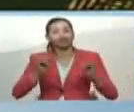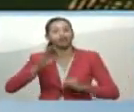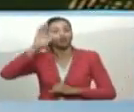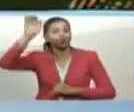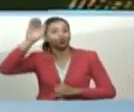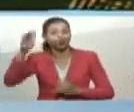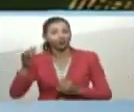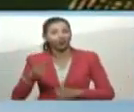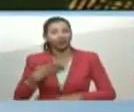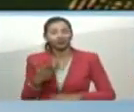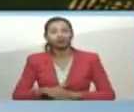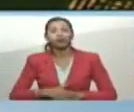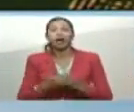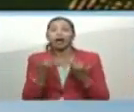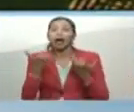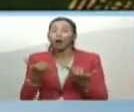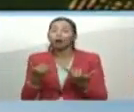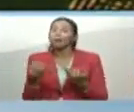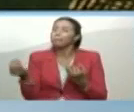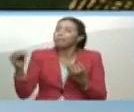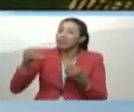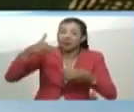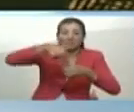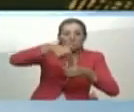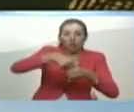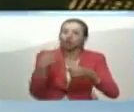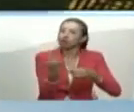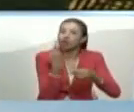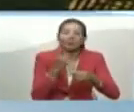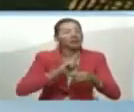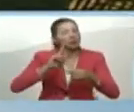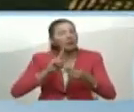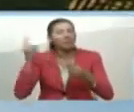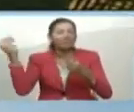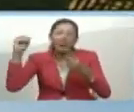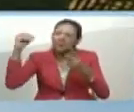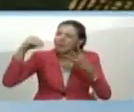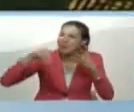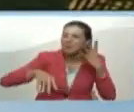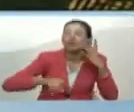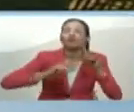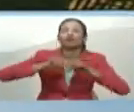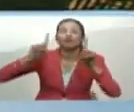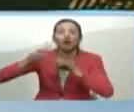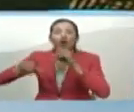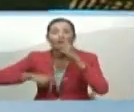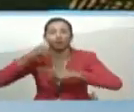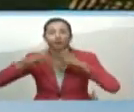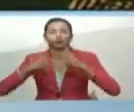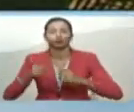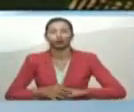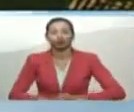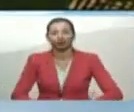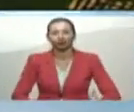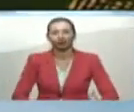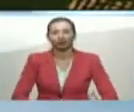Ahora tenemos que producir nuevas riquezas. Es el reto de hoy, producir las nuevas riquezas.